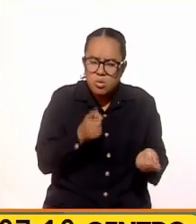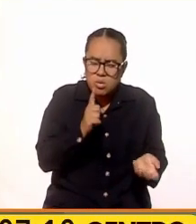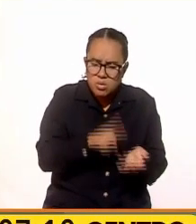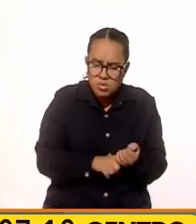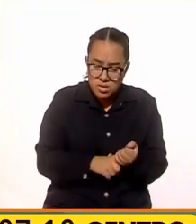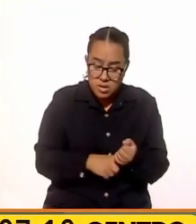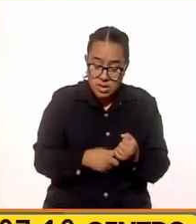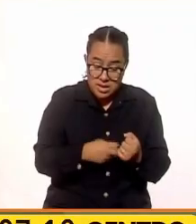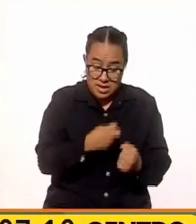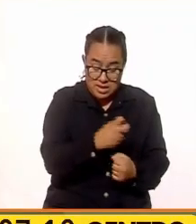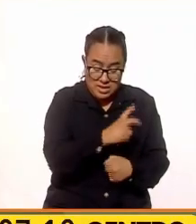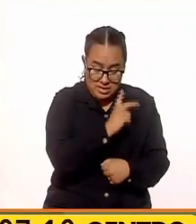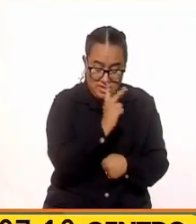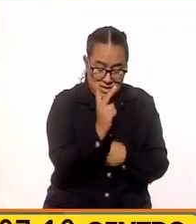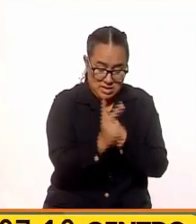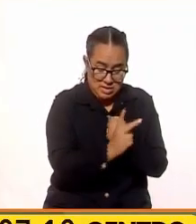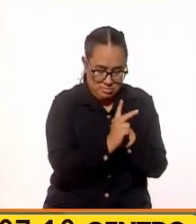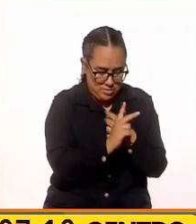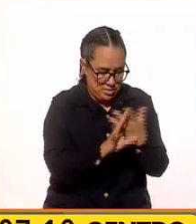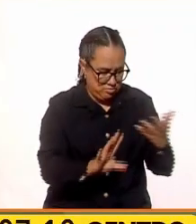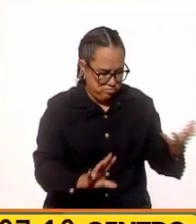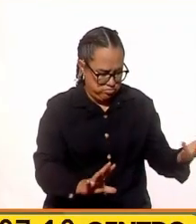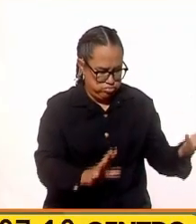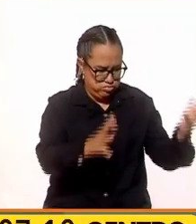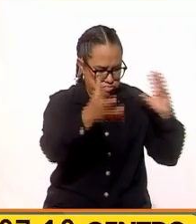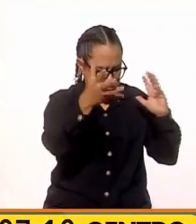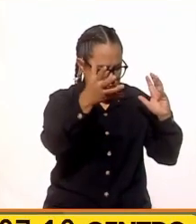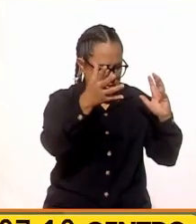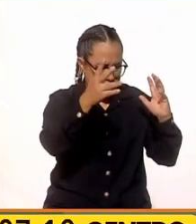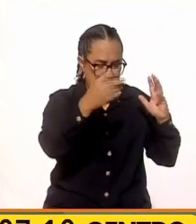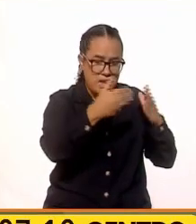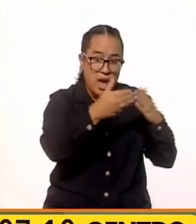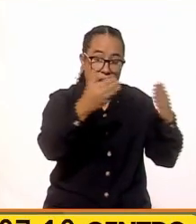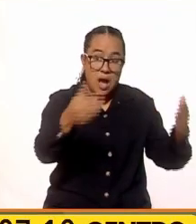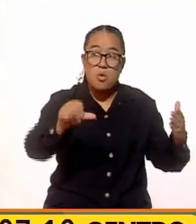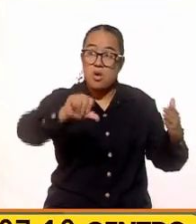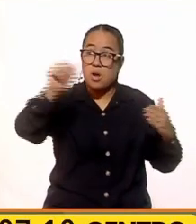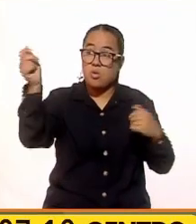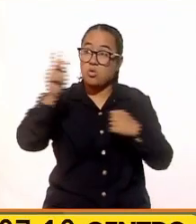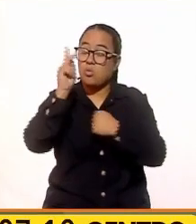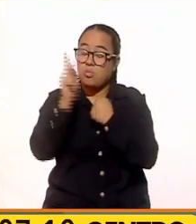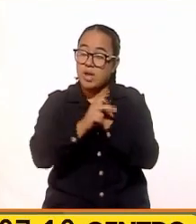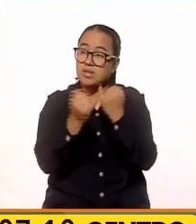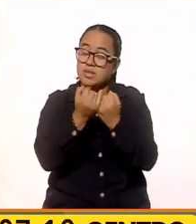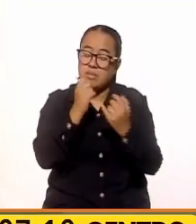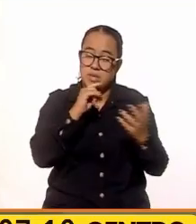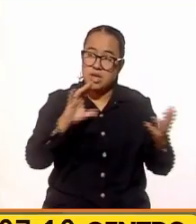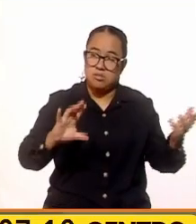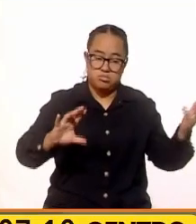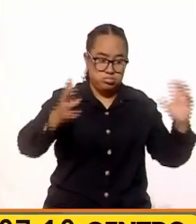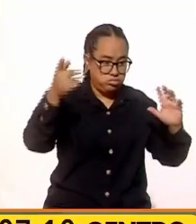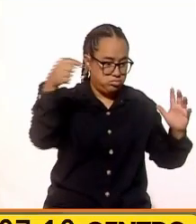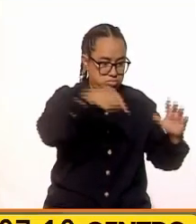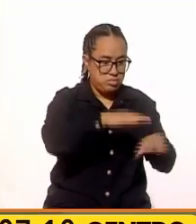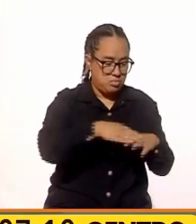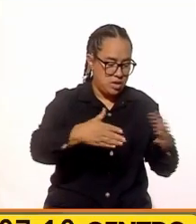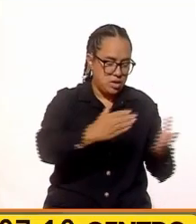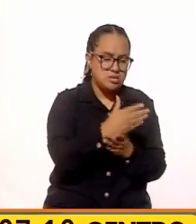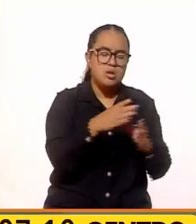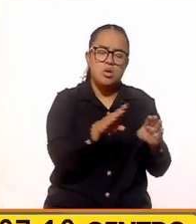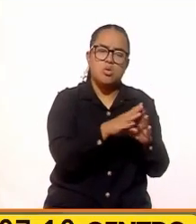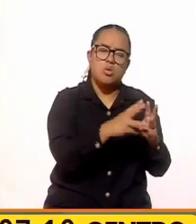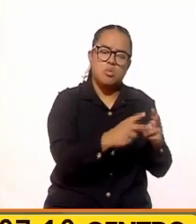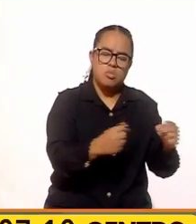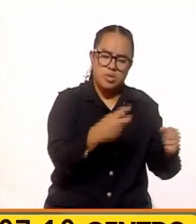país convulsionado de manera interna y ahora externa se pueda recuperar, pueda sanar, pueda salir de la crisis